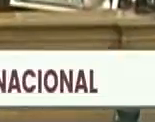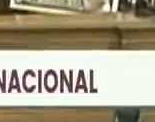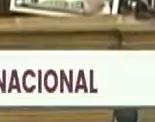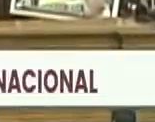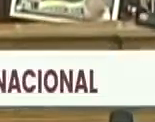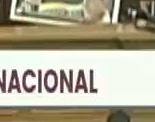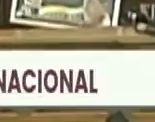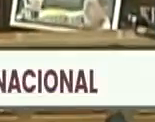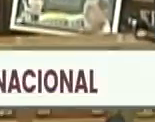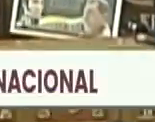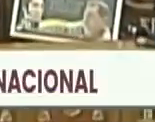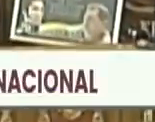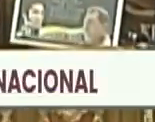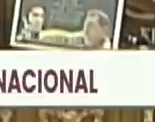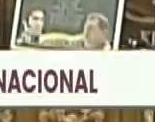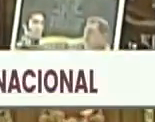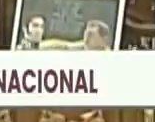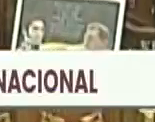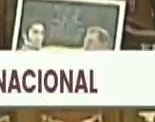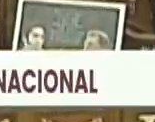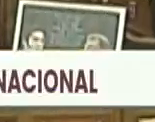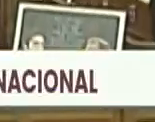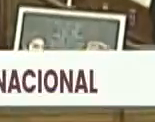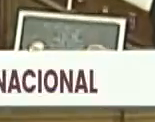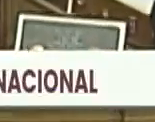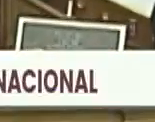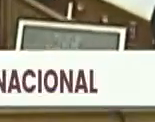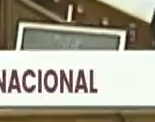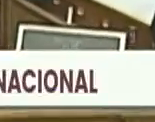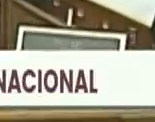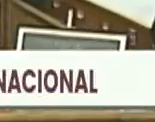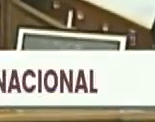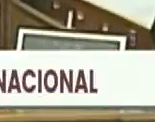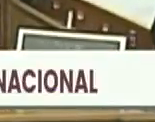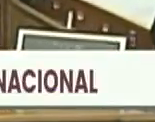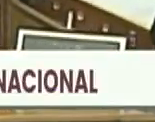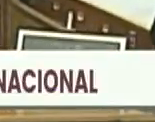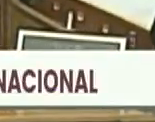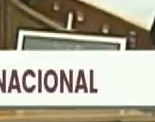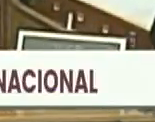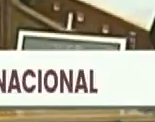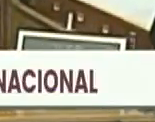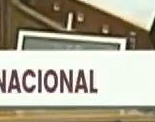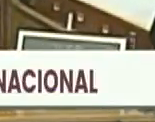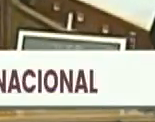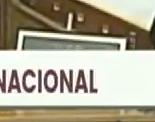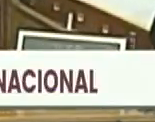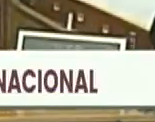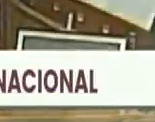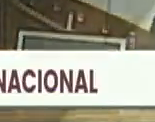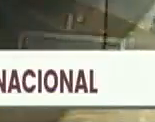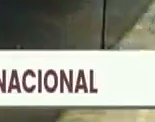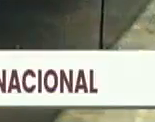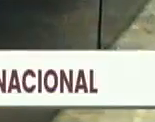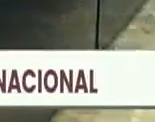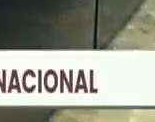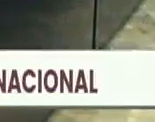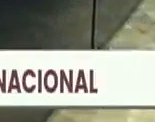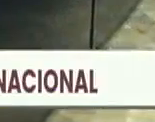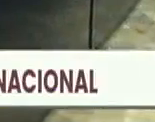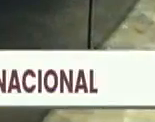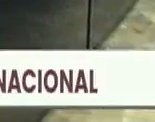integrados a algunas de las 15 comisiones permanentes que actualmente se mantienen activas en el parlamento nacional